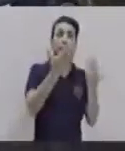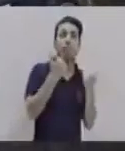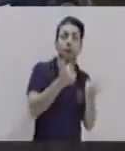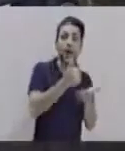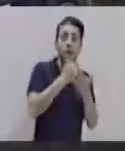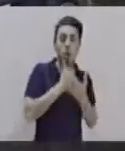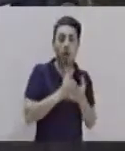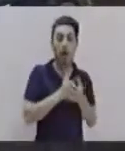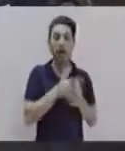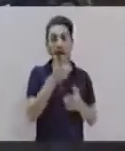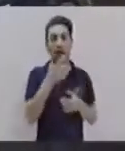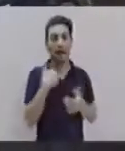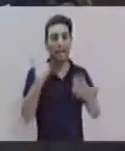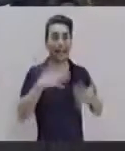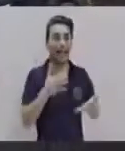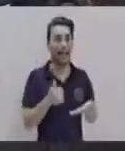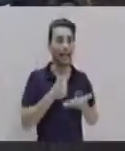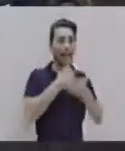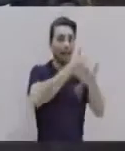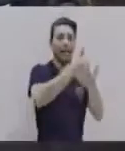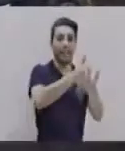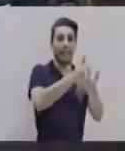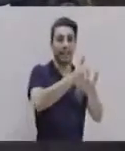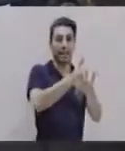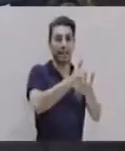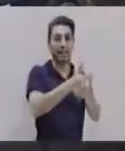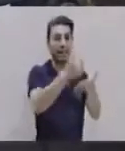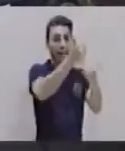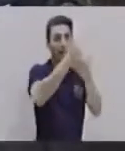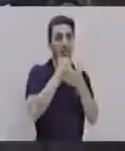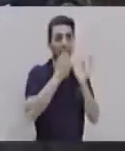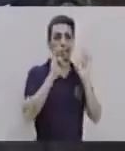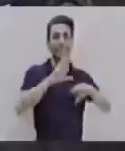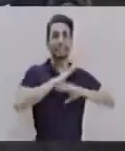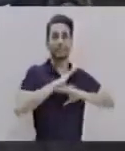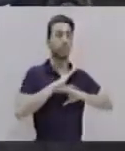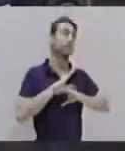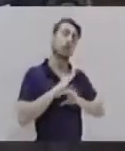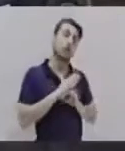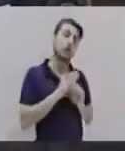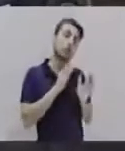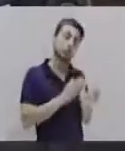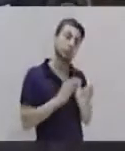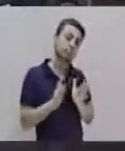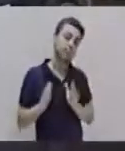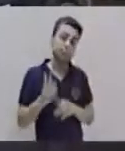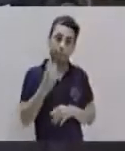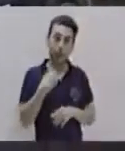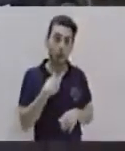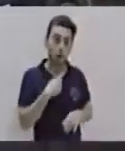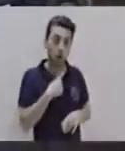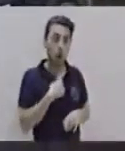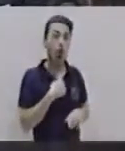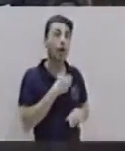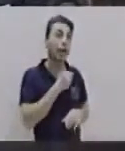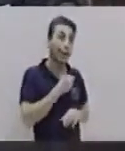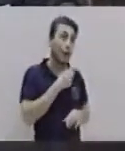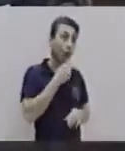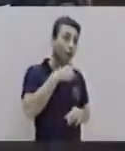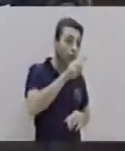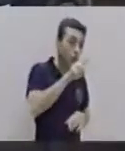y en el momento que pido la ayuda me solventan, ¿verdad? Es un proceso en el cual pues primero tengo que querer ir al